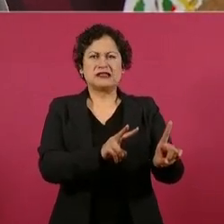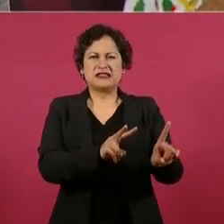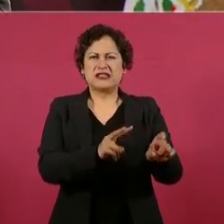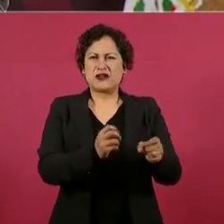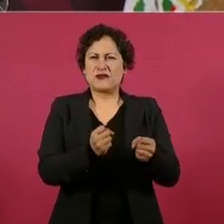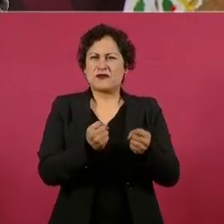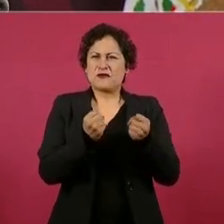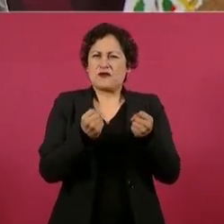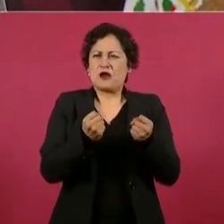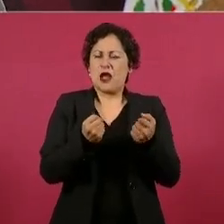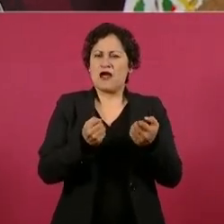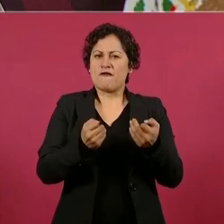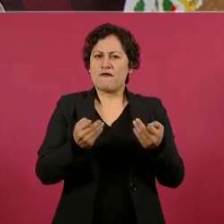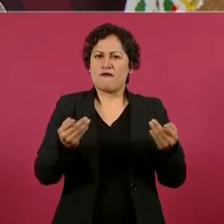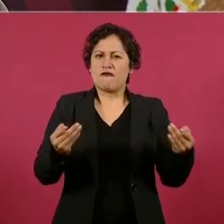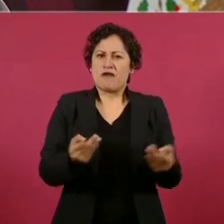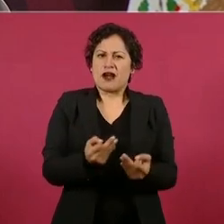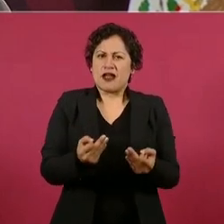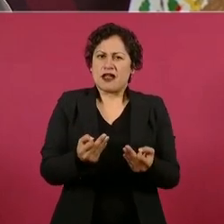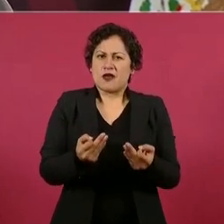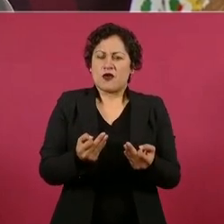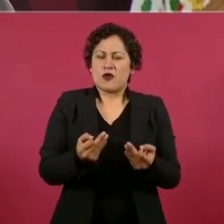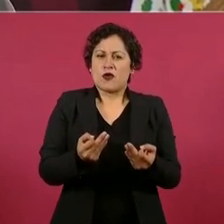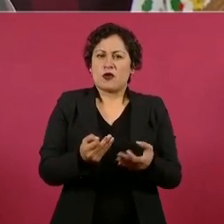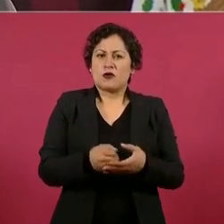un rastrerismo